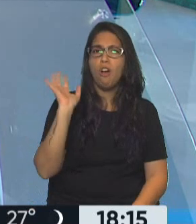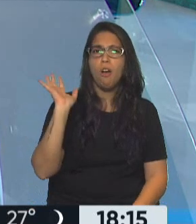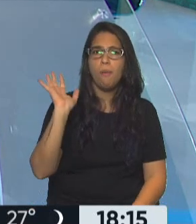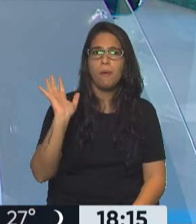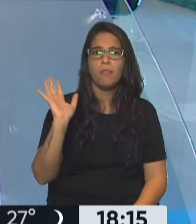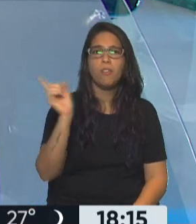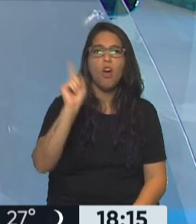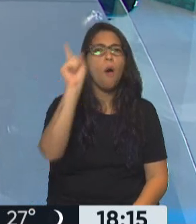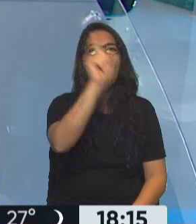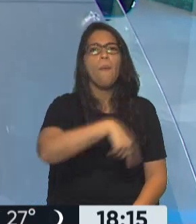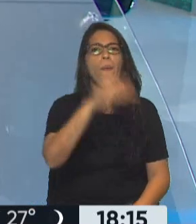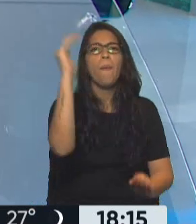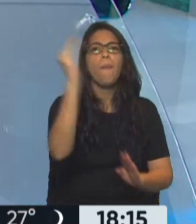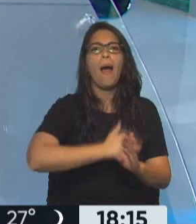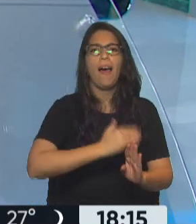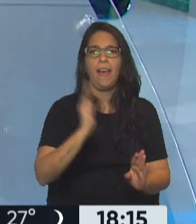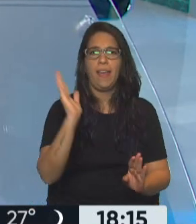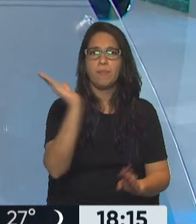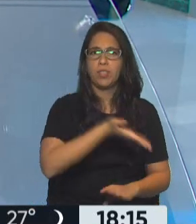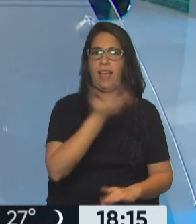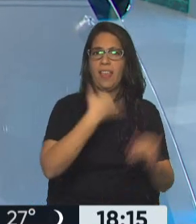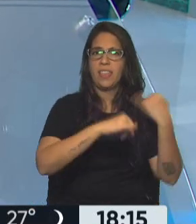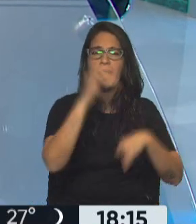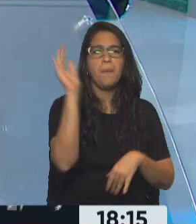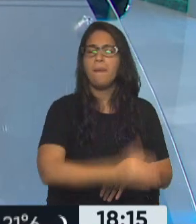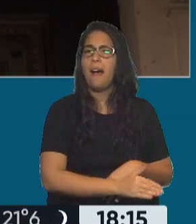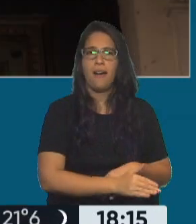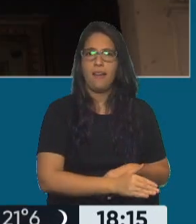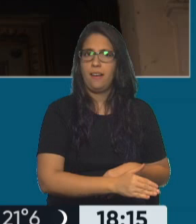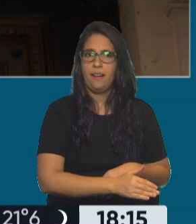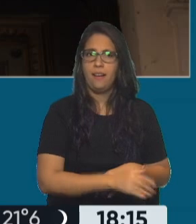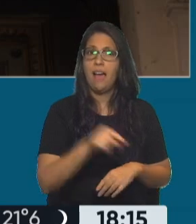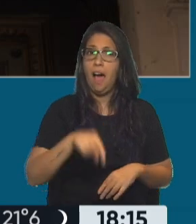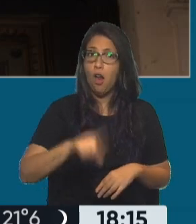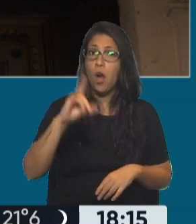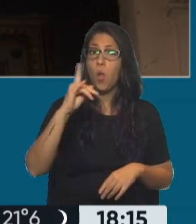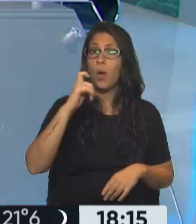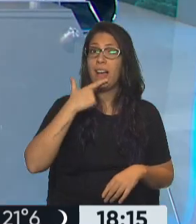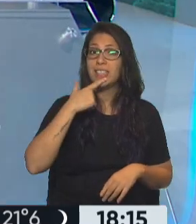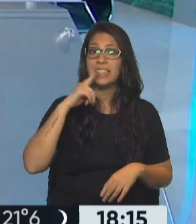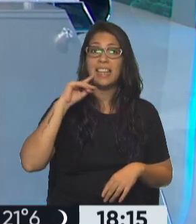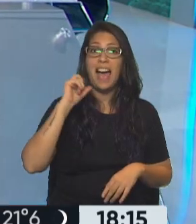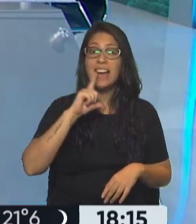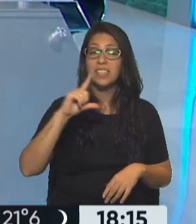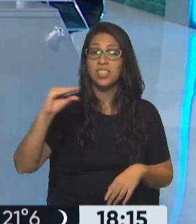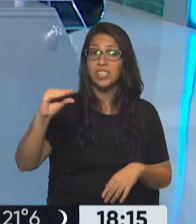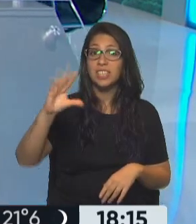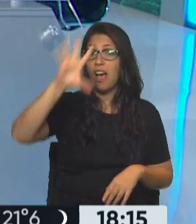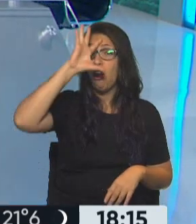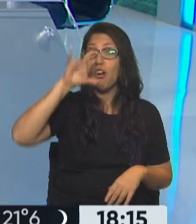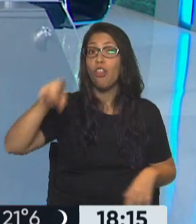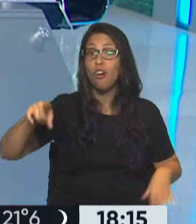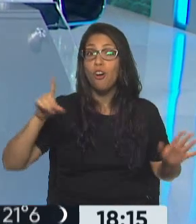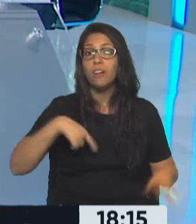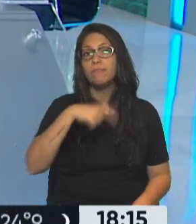No, bajen la tasa de interés. Así fue. Así fue. Y ahora Lucas Liach se acordó. Ahora te acordaste, pibe. Ahora se acordó